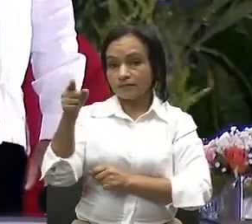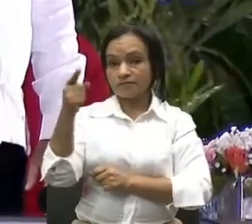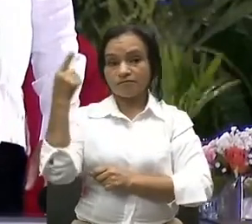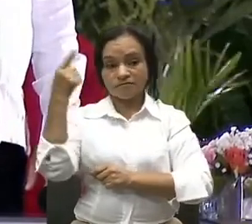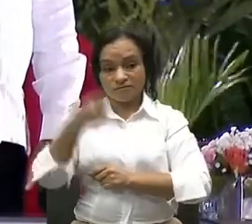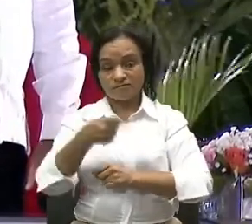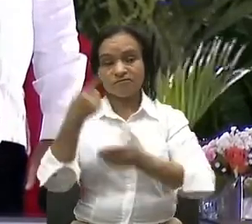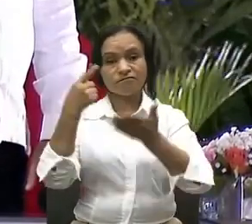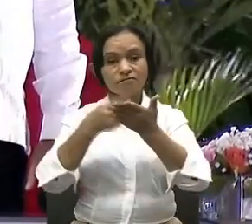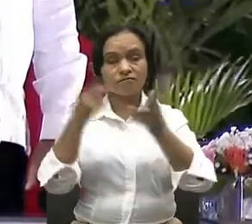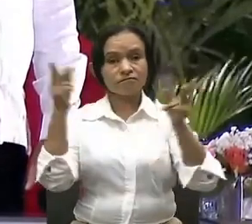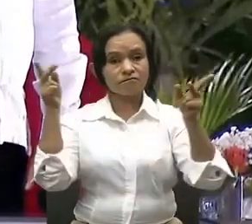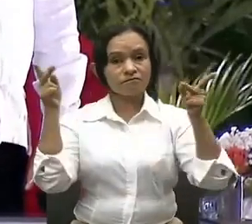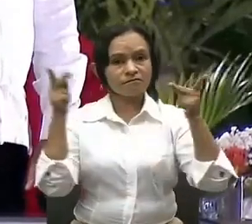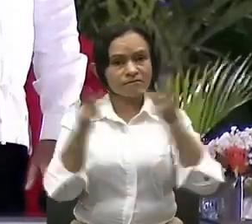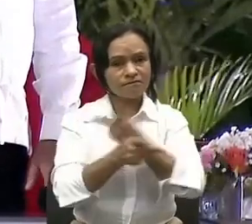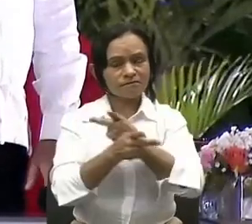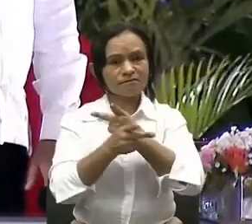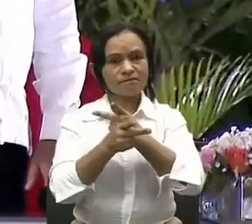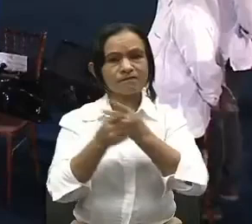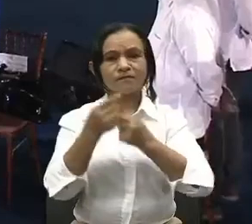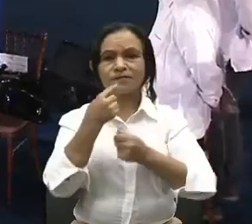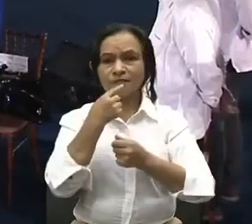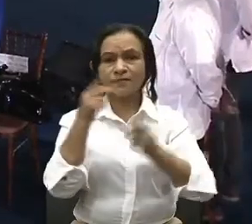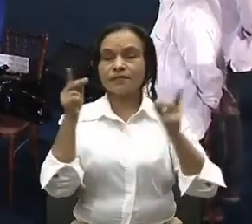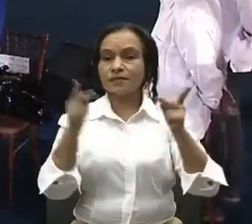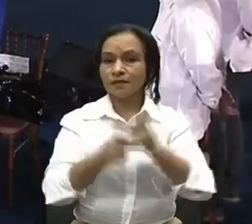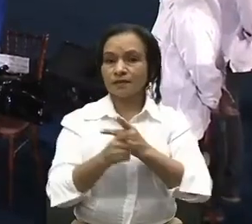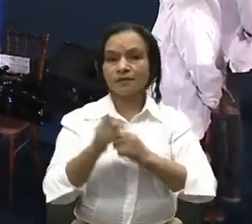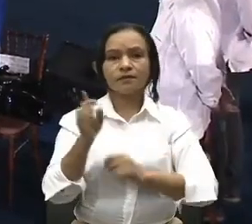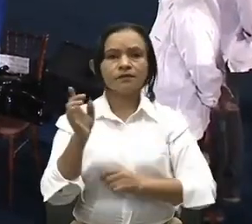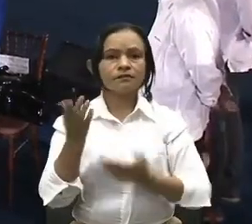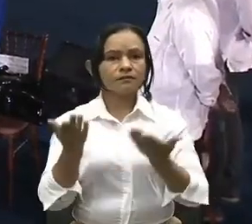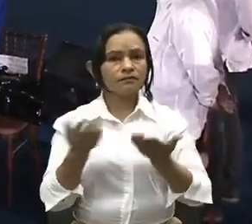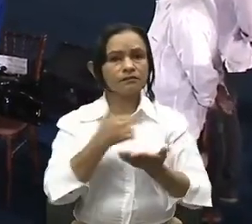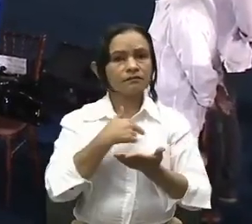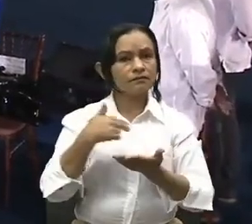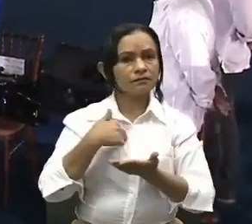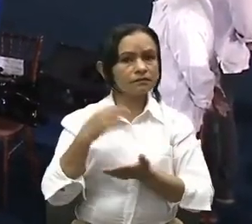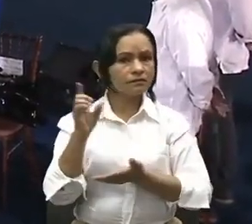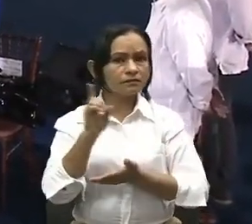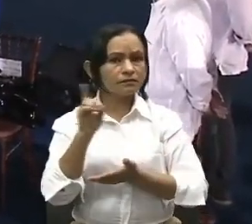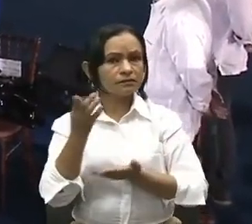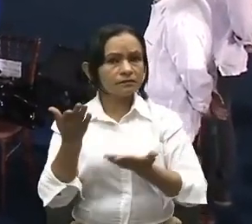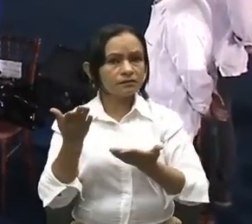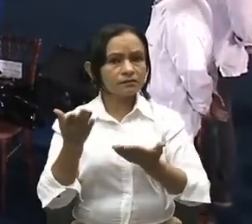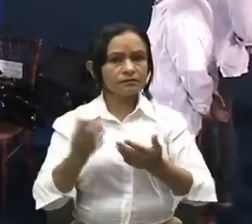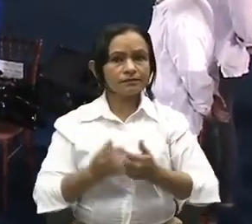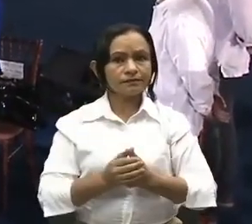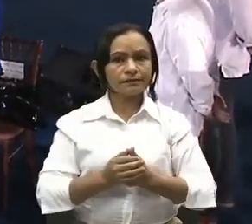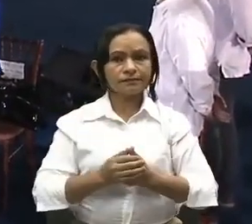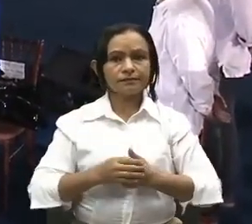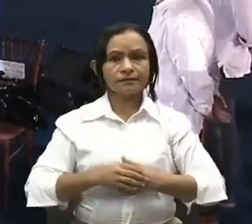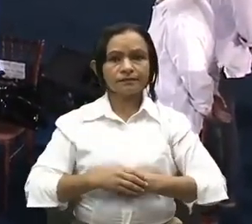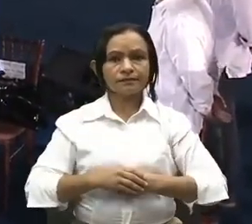sanciones brutales, donde incluso